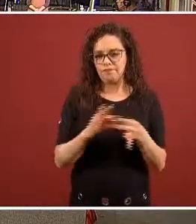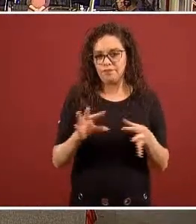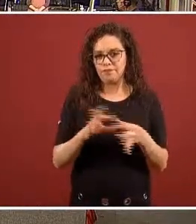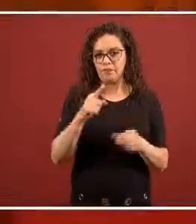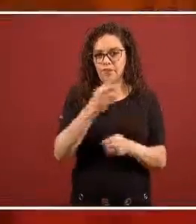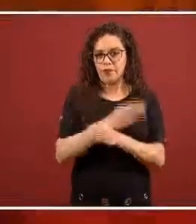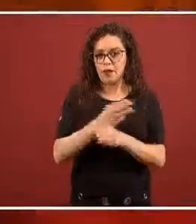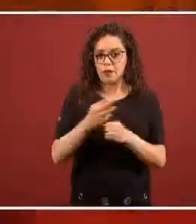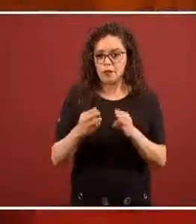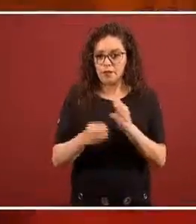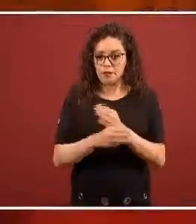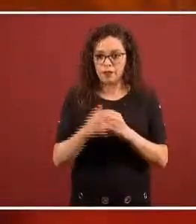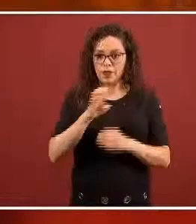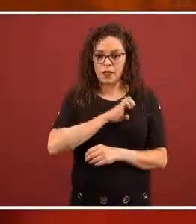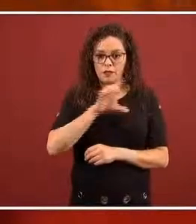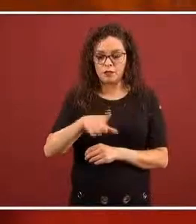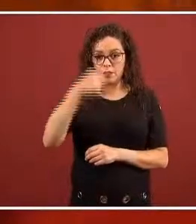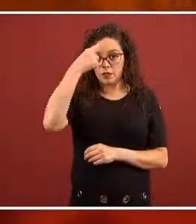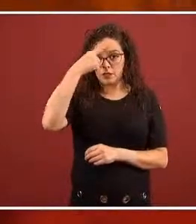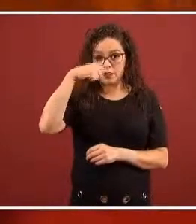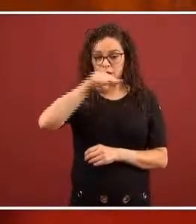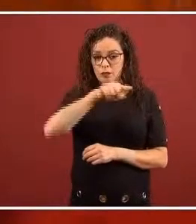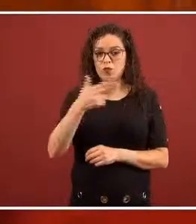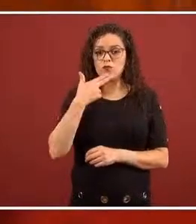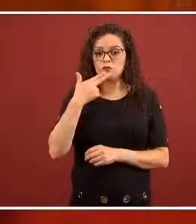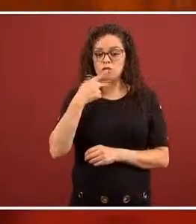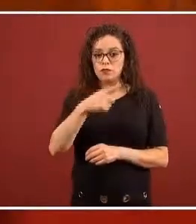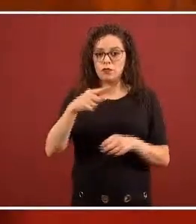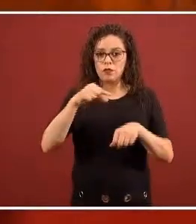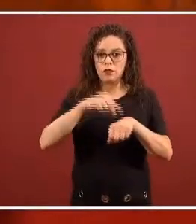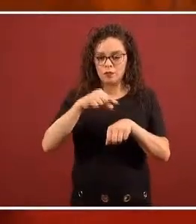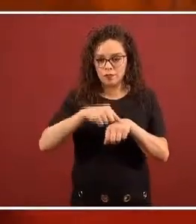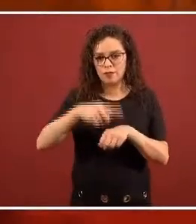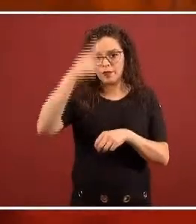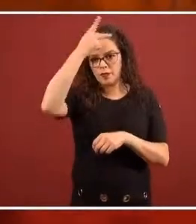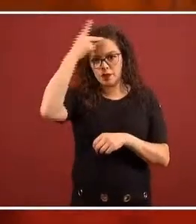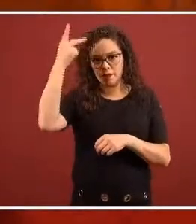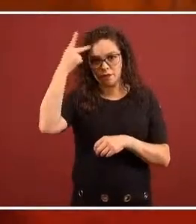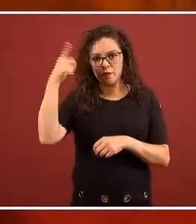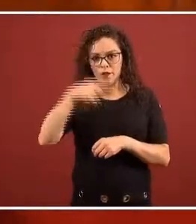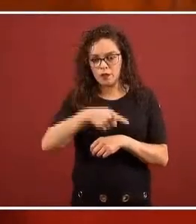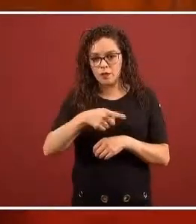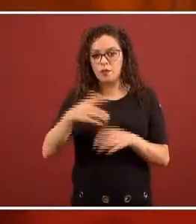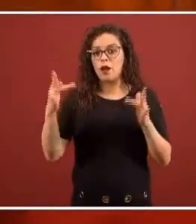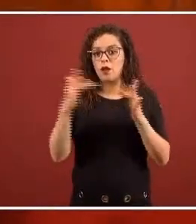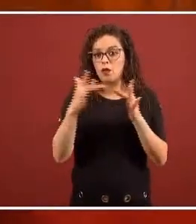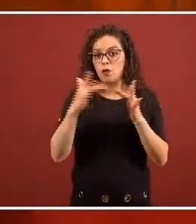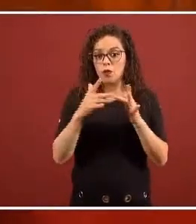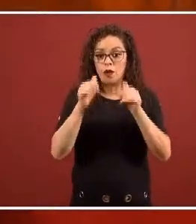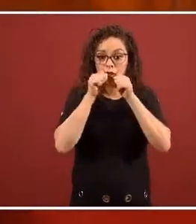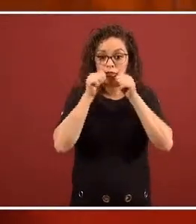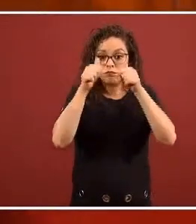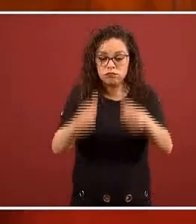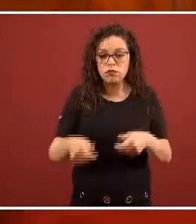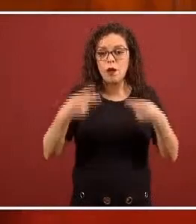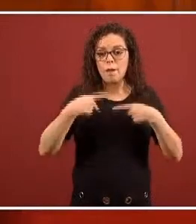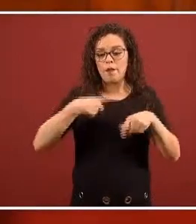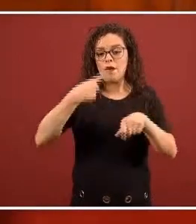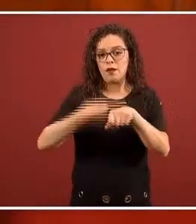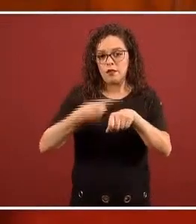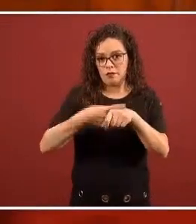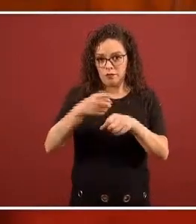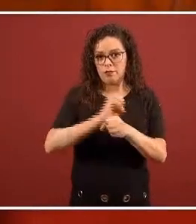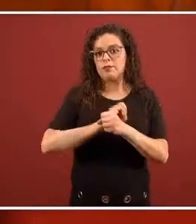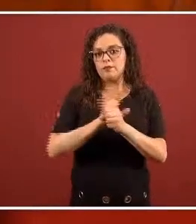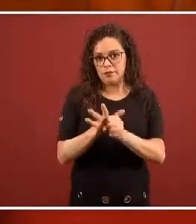tratar a pacientes con COVID-19 justamente es para el personal médico que esté en contacto directo con estos pacientes. Mi pregunta